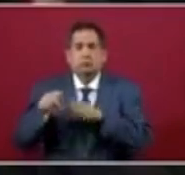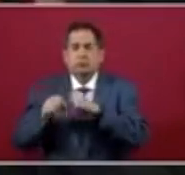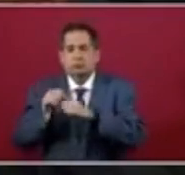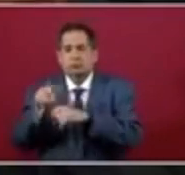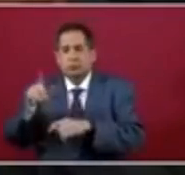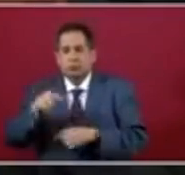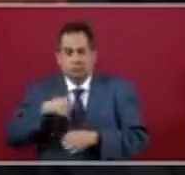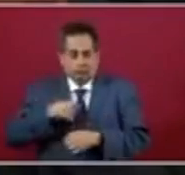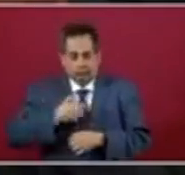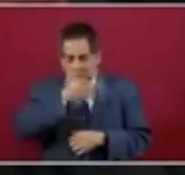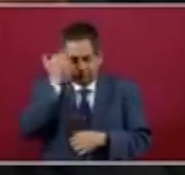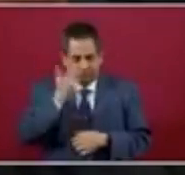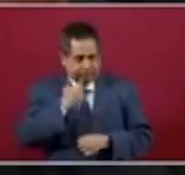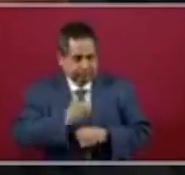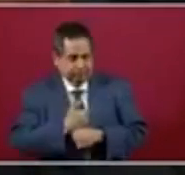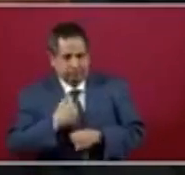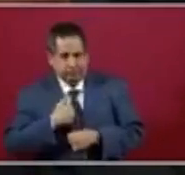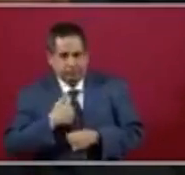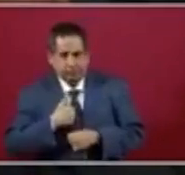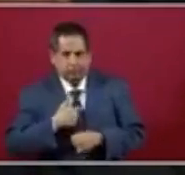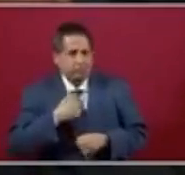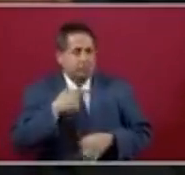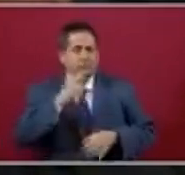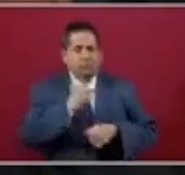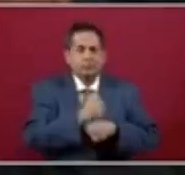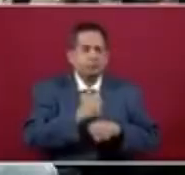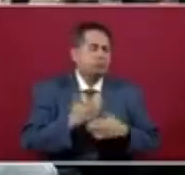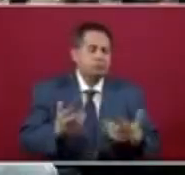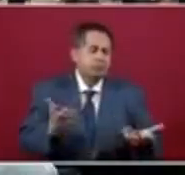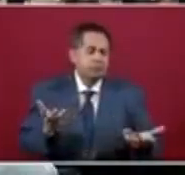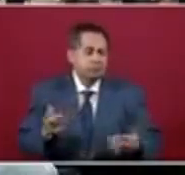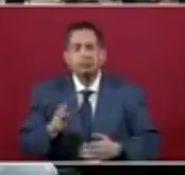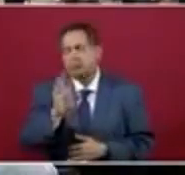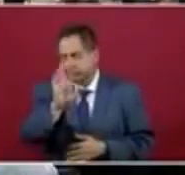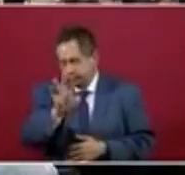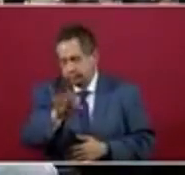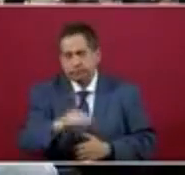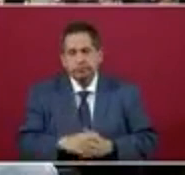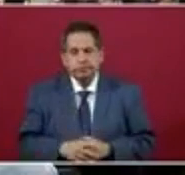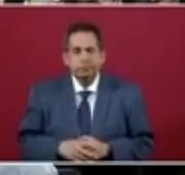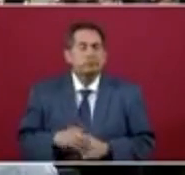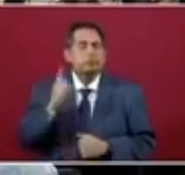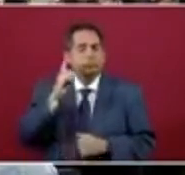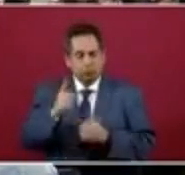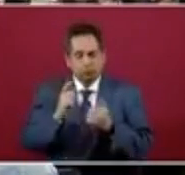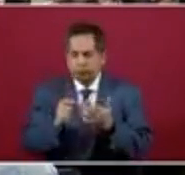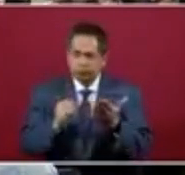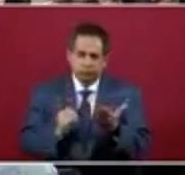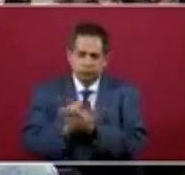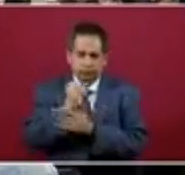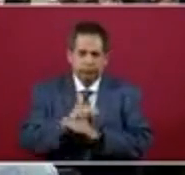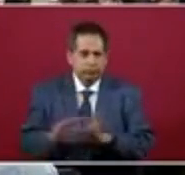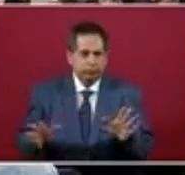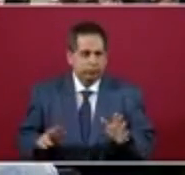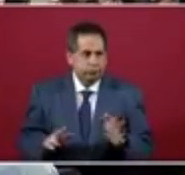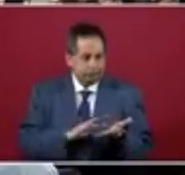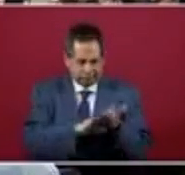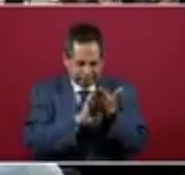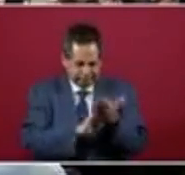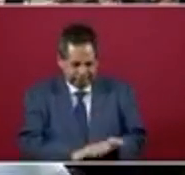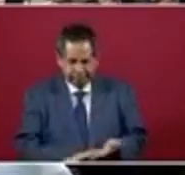a poder saber si mi abuelo estuvo. Sí, una de las cosas que se decidió es ya no borrar